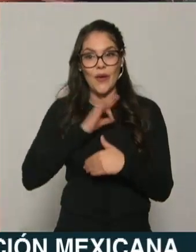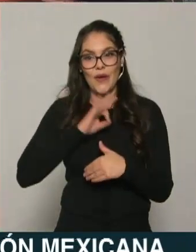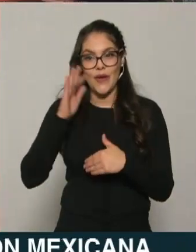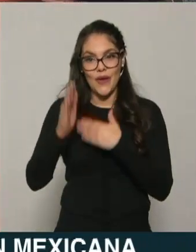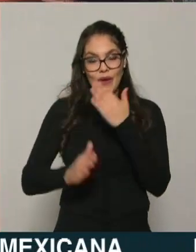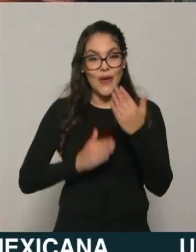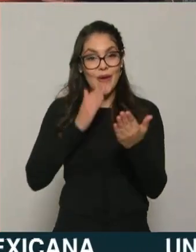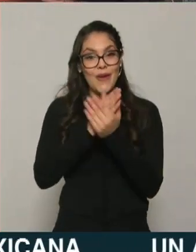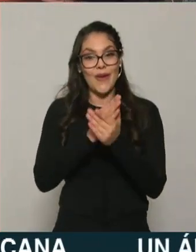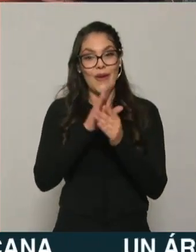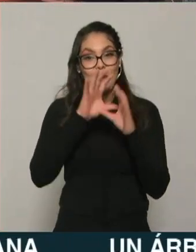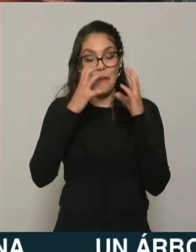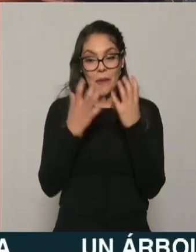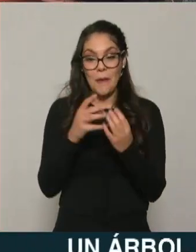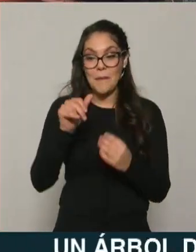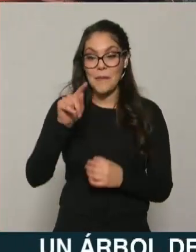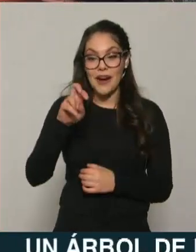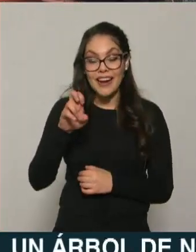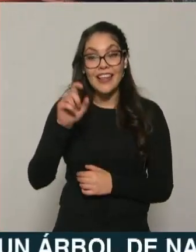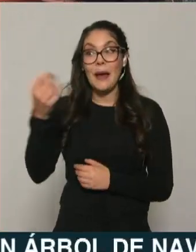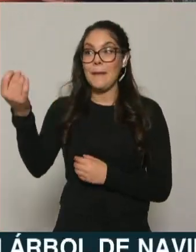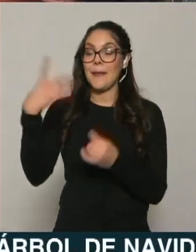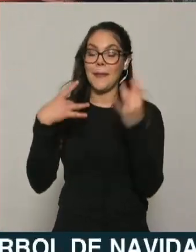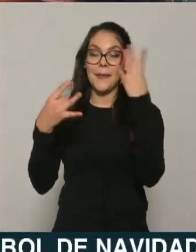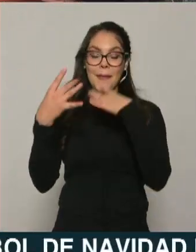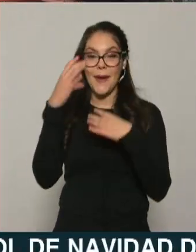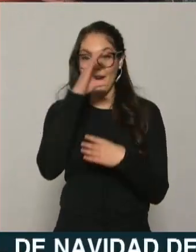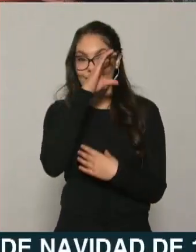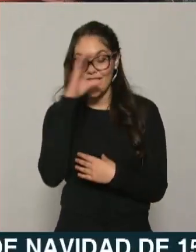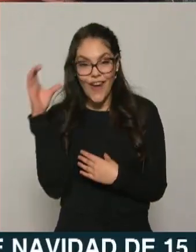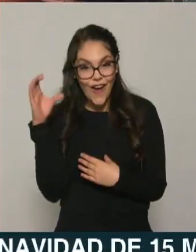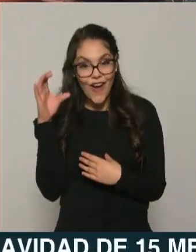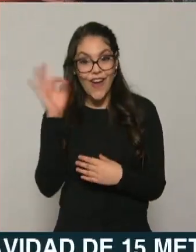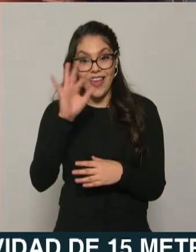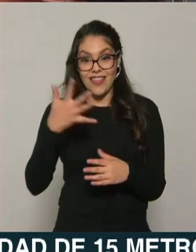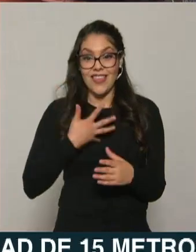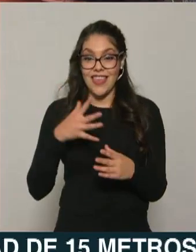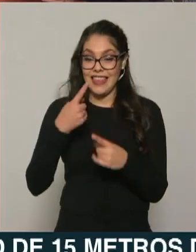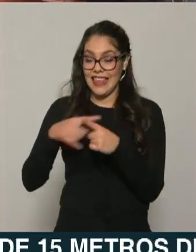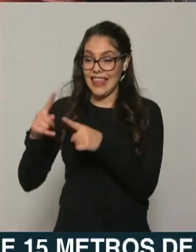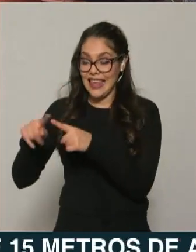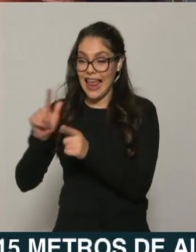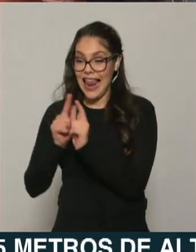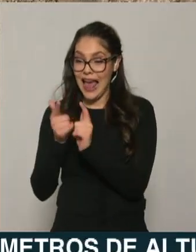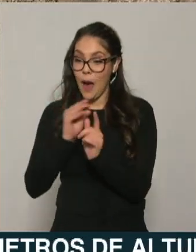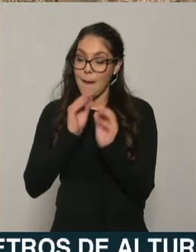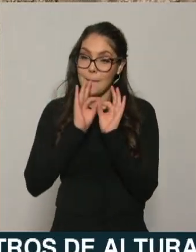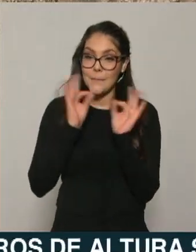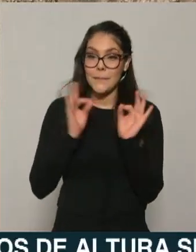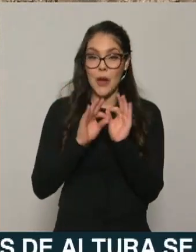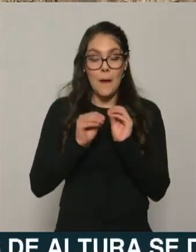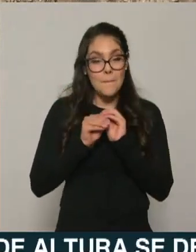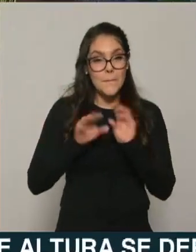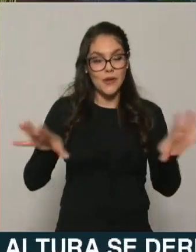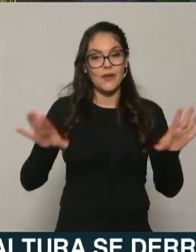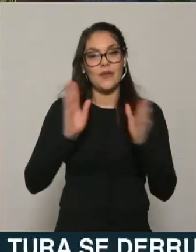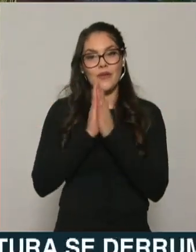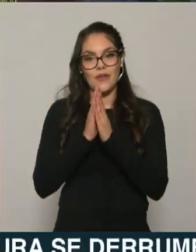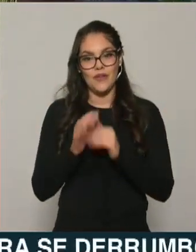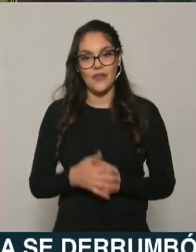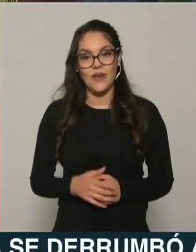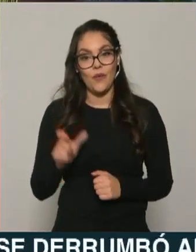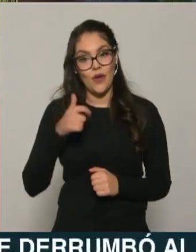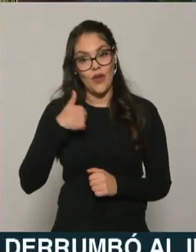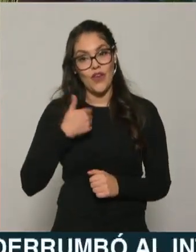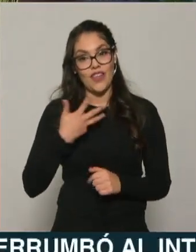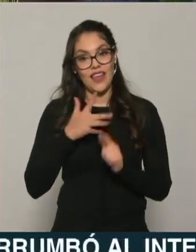muchas fotos, nos mandas videos, nos mandas imágenes y en cuanto tengas todas las copias de tu libro, pues nos las mandas también para que nos cuentes de él. Cuando ya tenga el